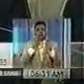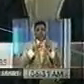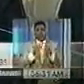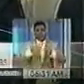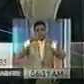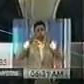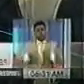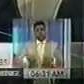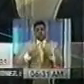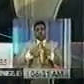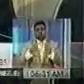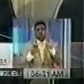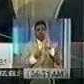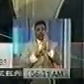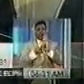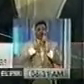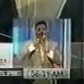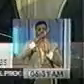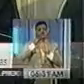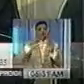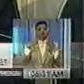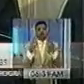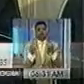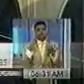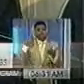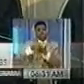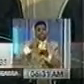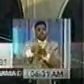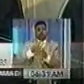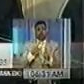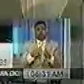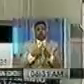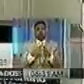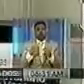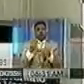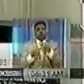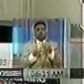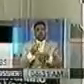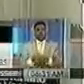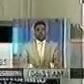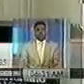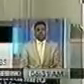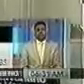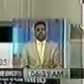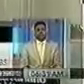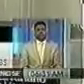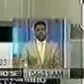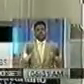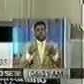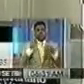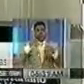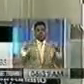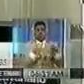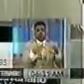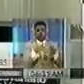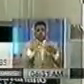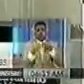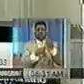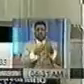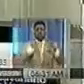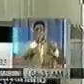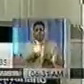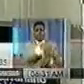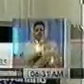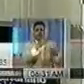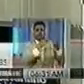los aumentos de las tarifas que se han generado. Durante este encuentro también se debatió una agenda común